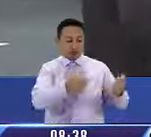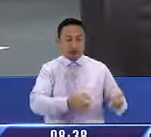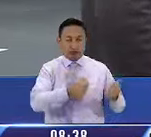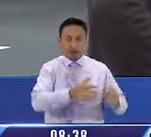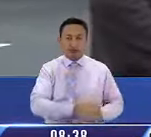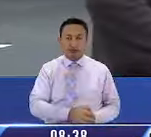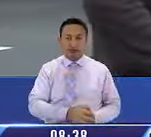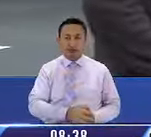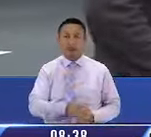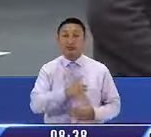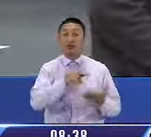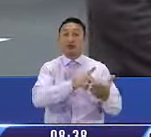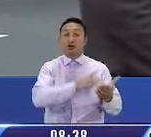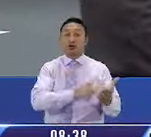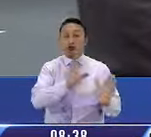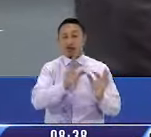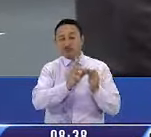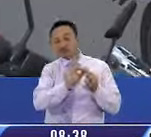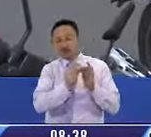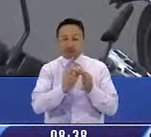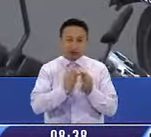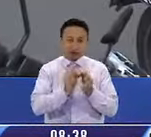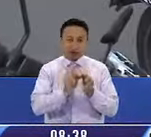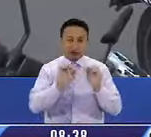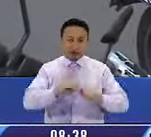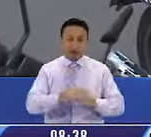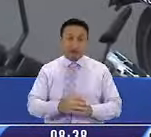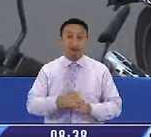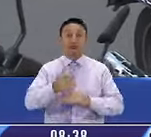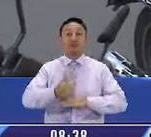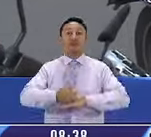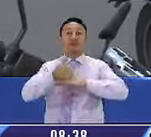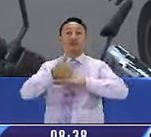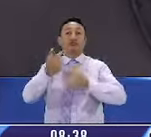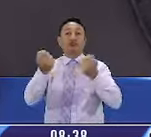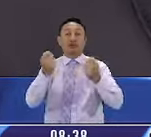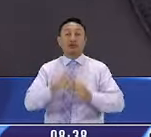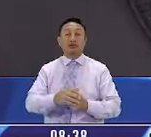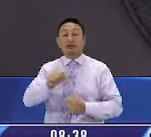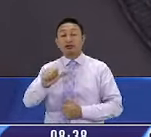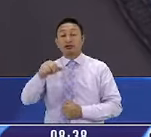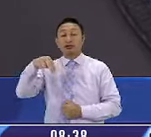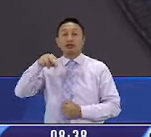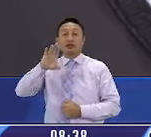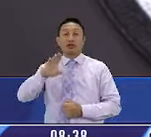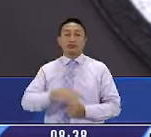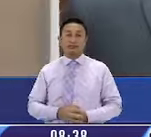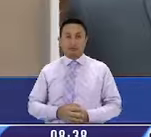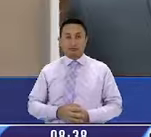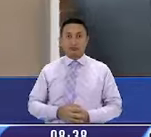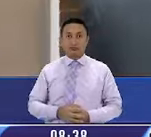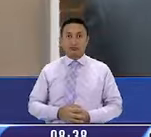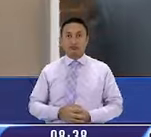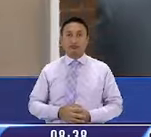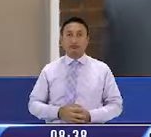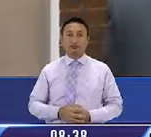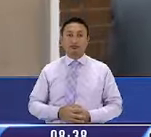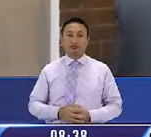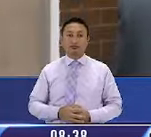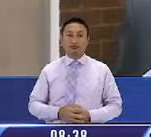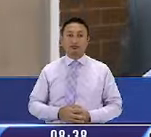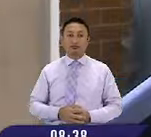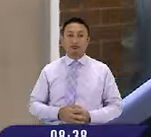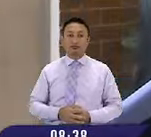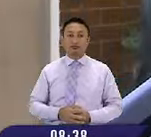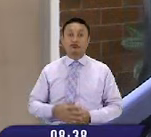realizan ajustes al proyecto, pero la entidad encargada de los controles será la Agencia Metropolitana de Tránsito. No es posible